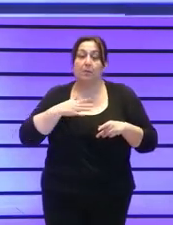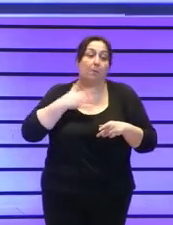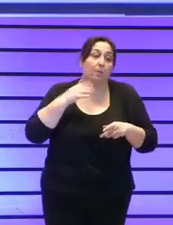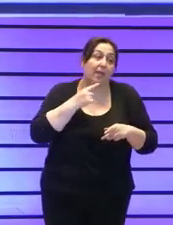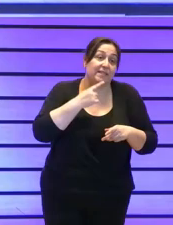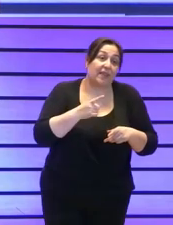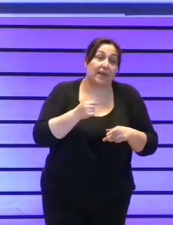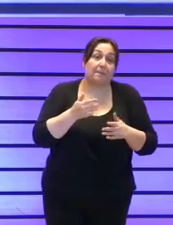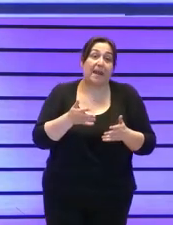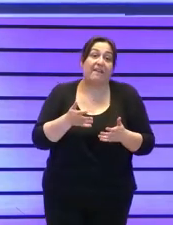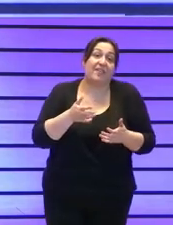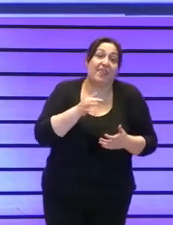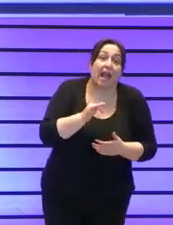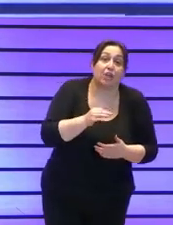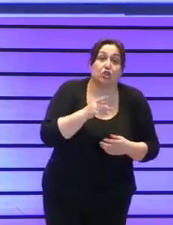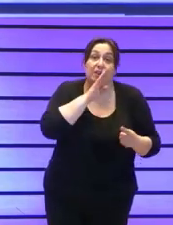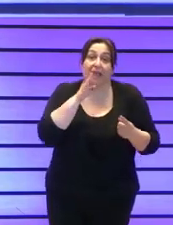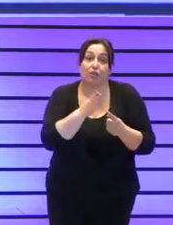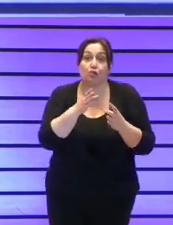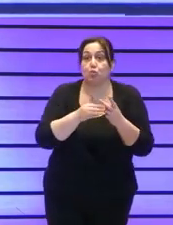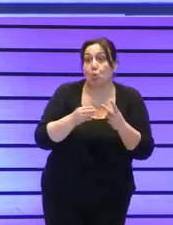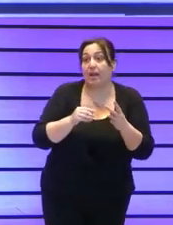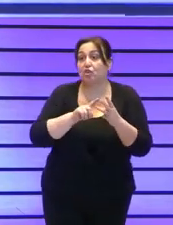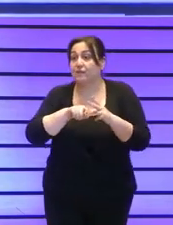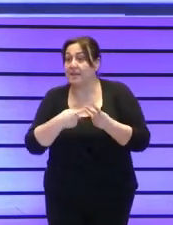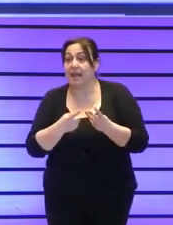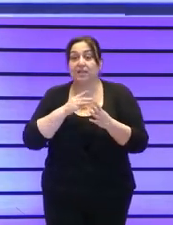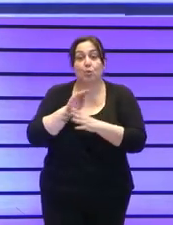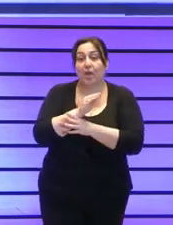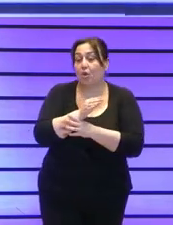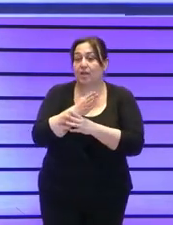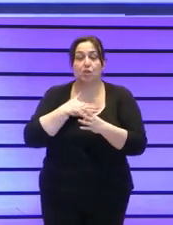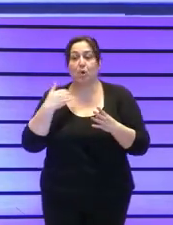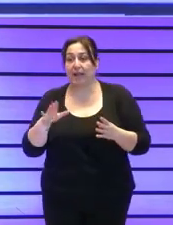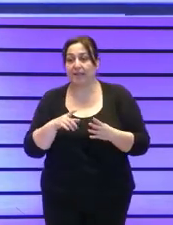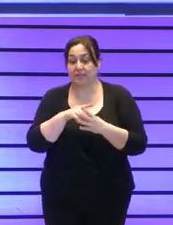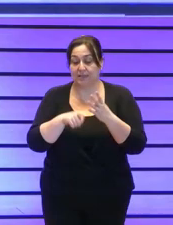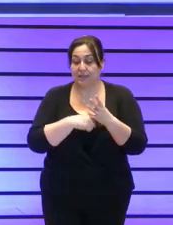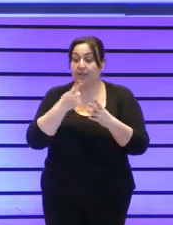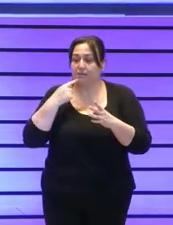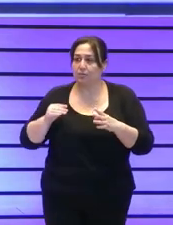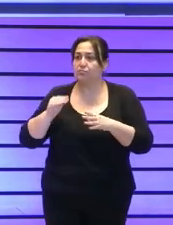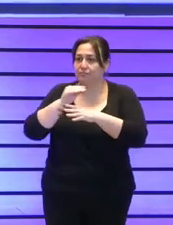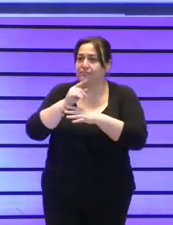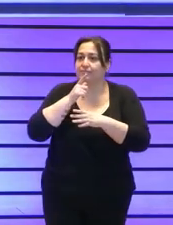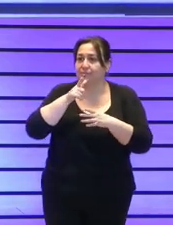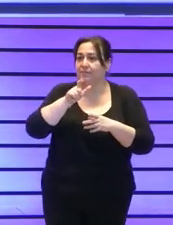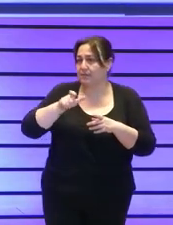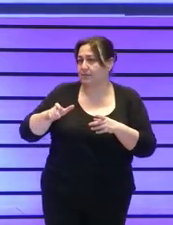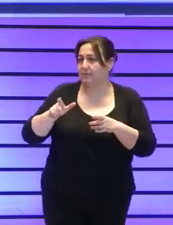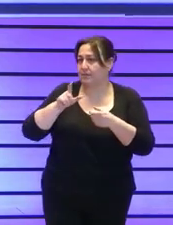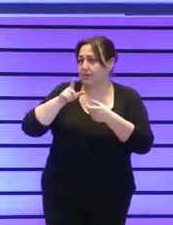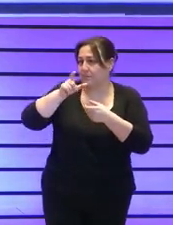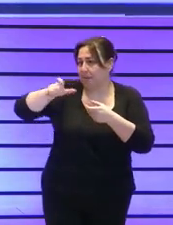llamar beneficiarios directos, indirectos, usuarios, familiares, cuidadores, como queráis. Es decir, somos fiduciarios de la confianza de las personas que